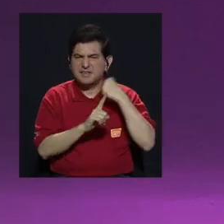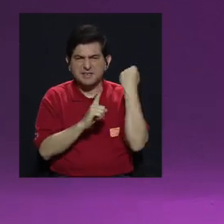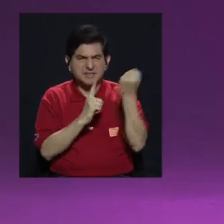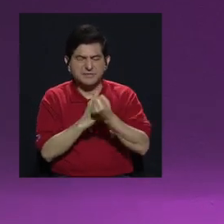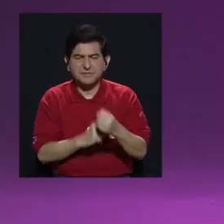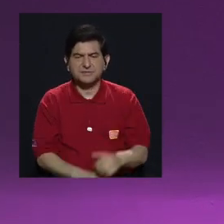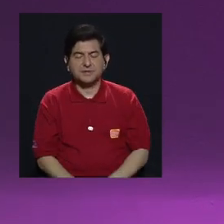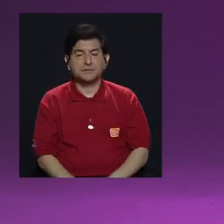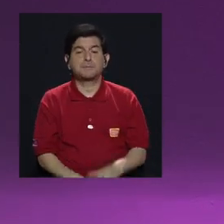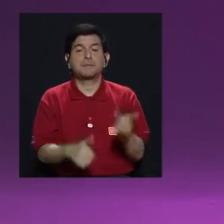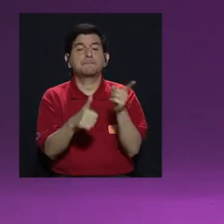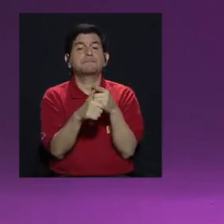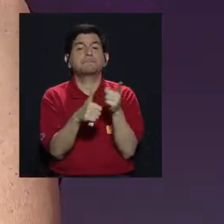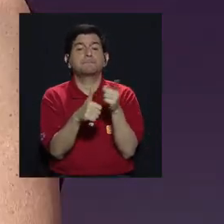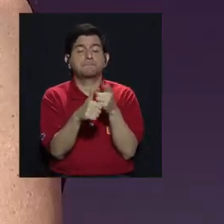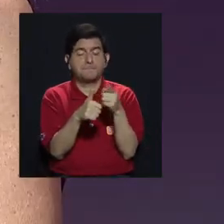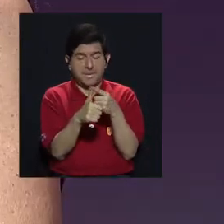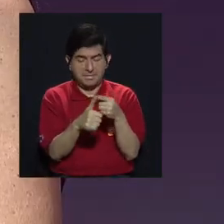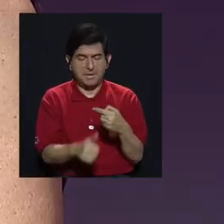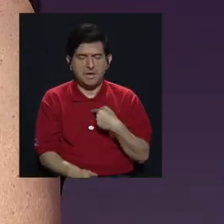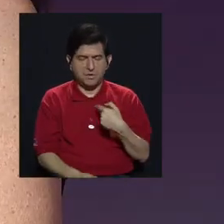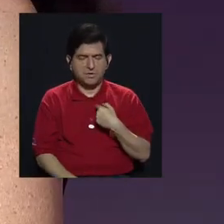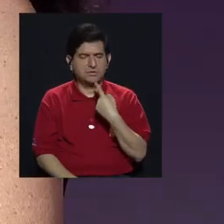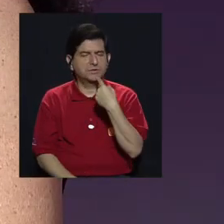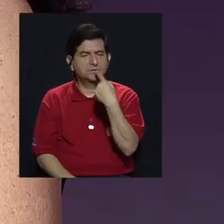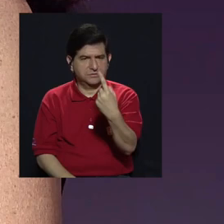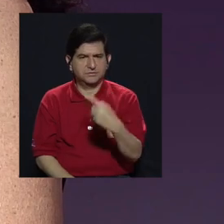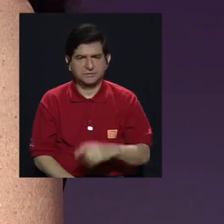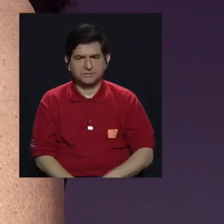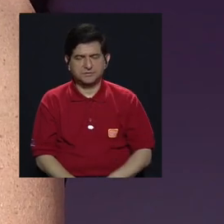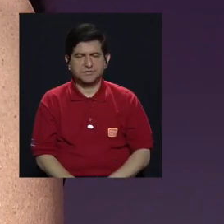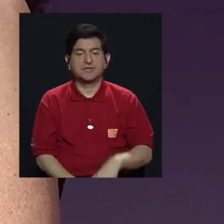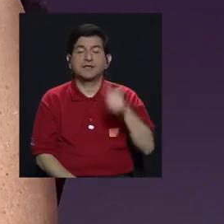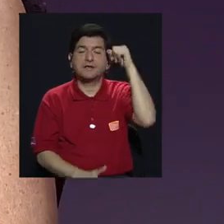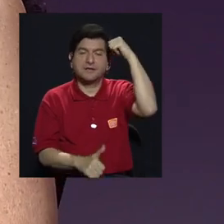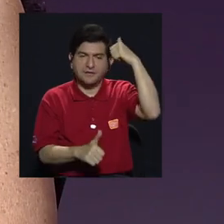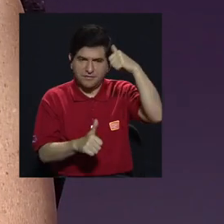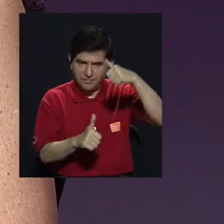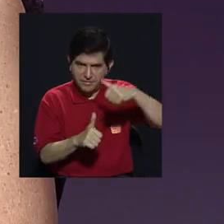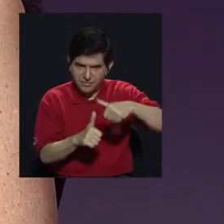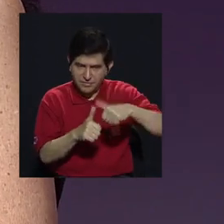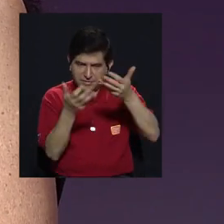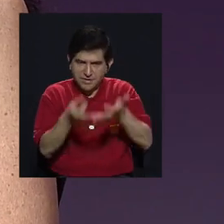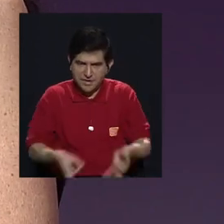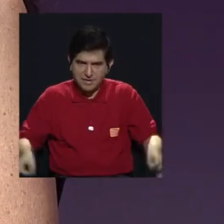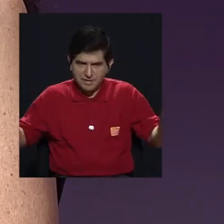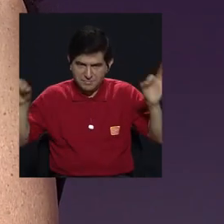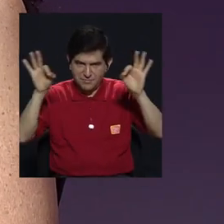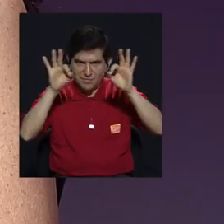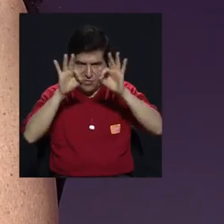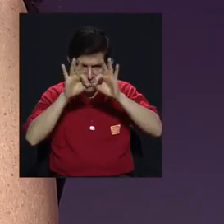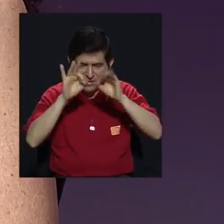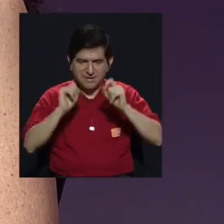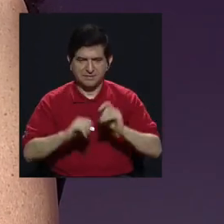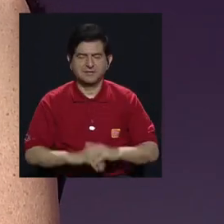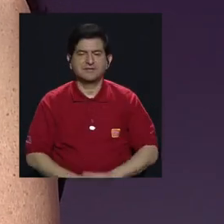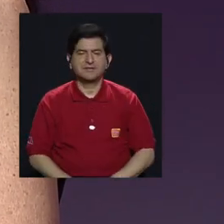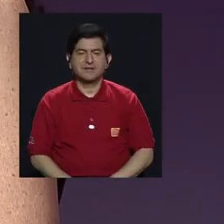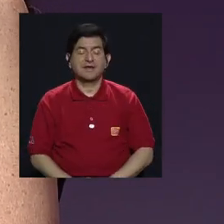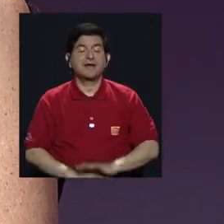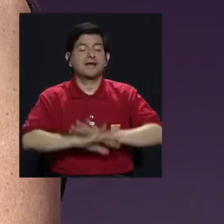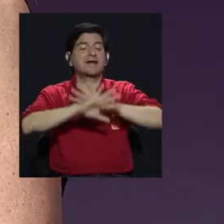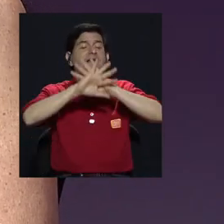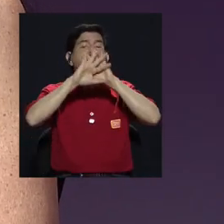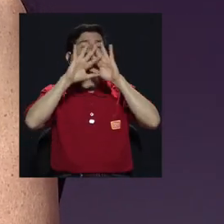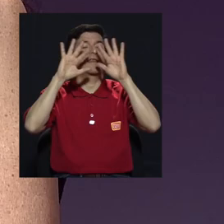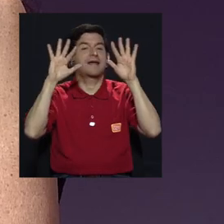Claro. Personas poliamorosas. Rescatar primero y recordar lo importante que es estar